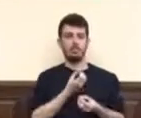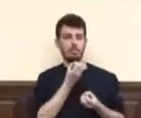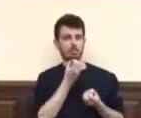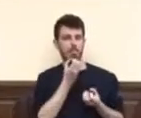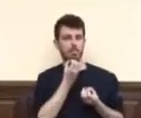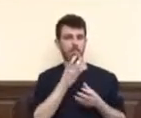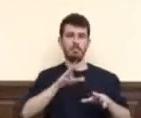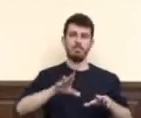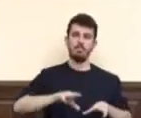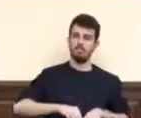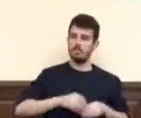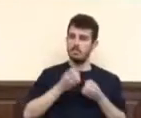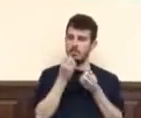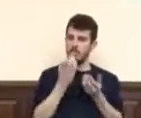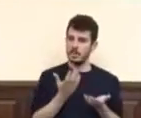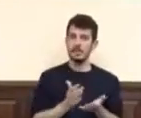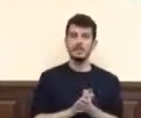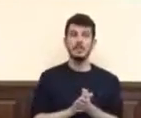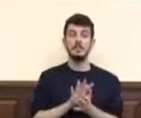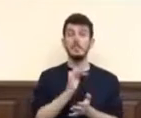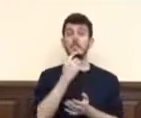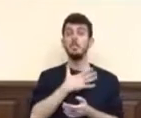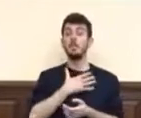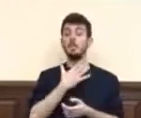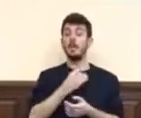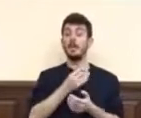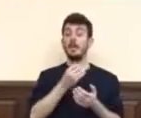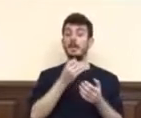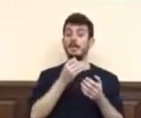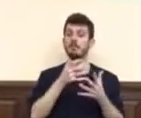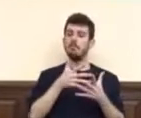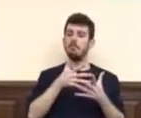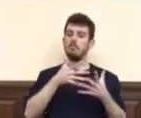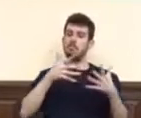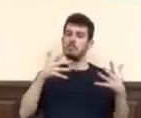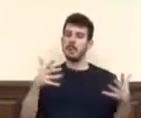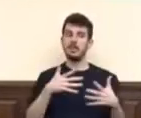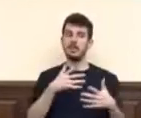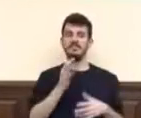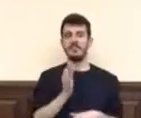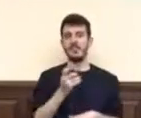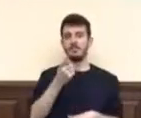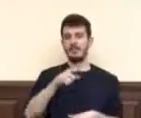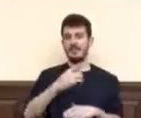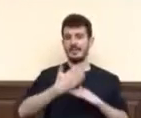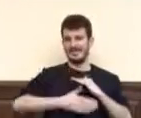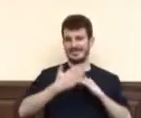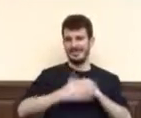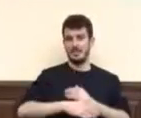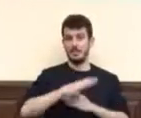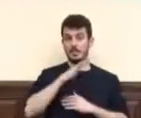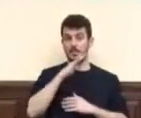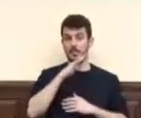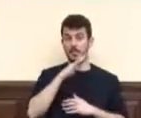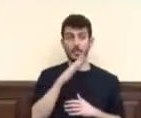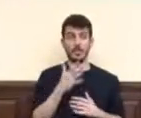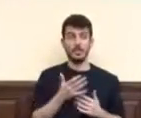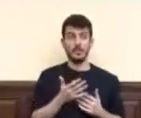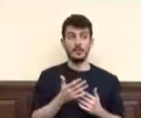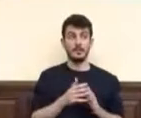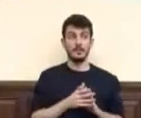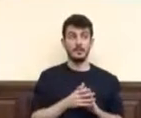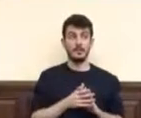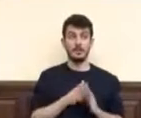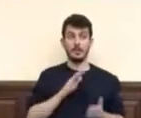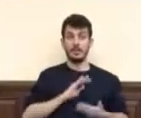la ciudadanía y que podría ser extensible. Es cierto que están ustedes limitados y limitadas competencialmente porque es